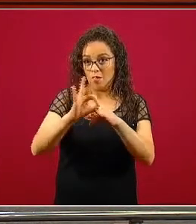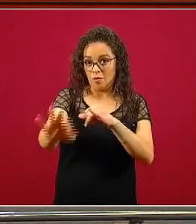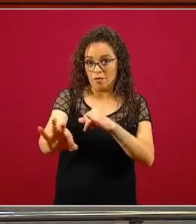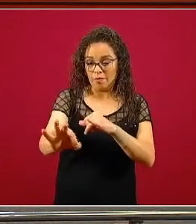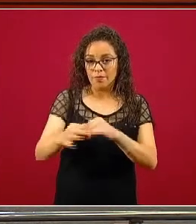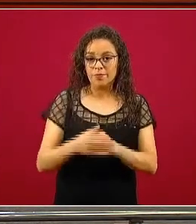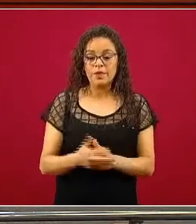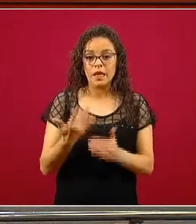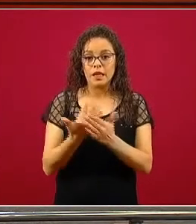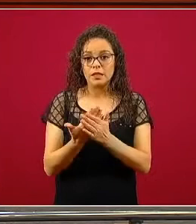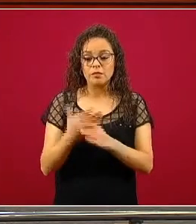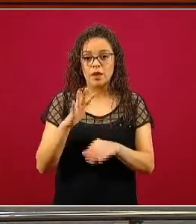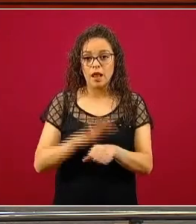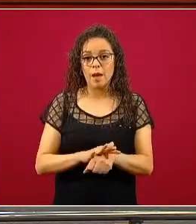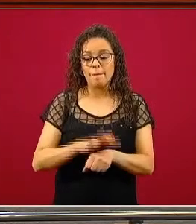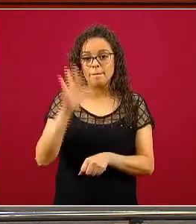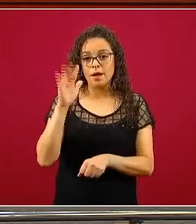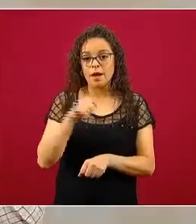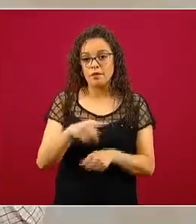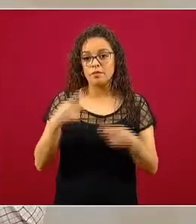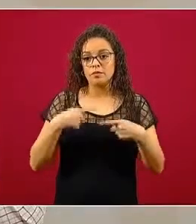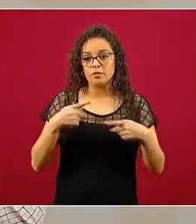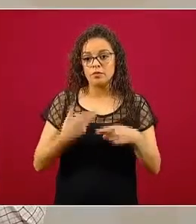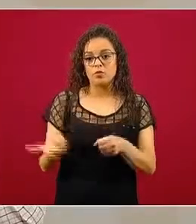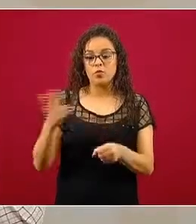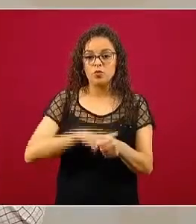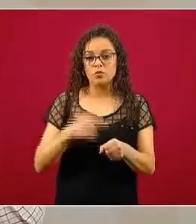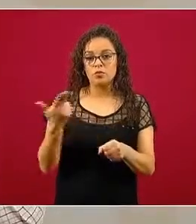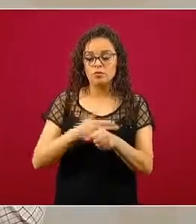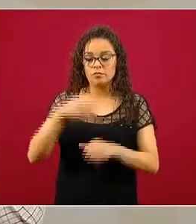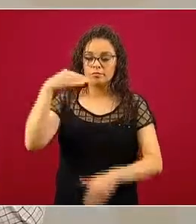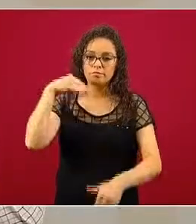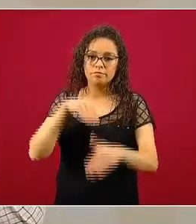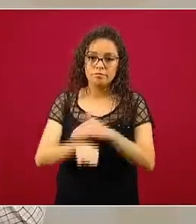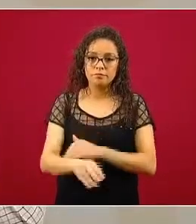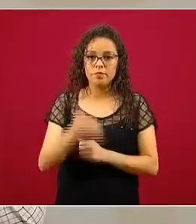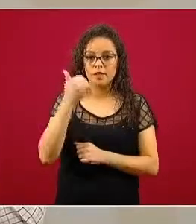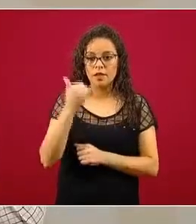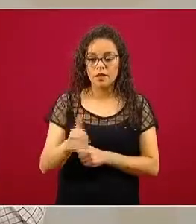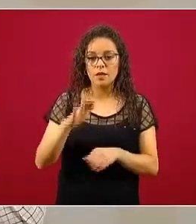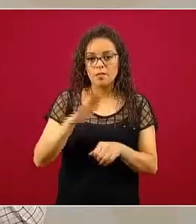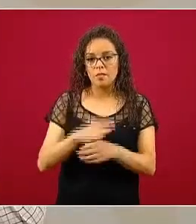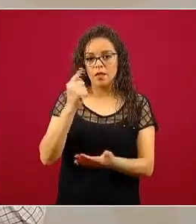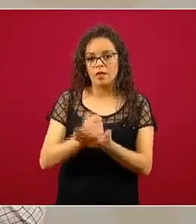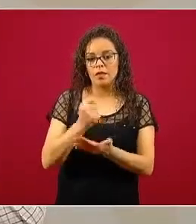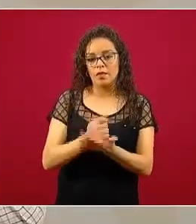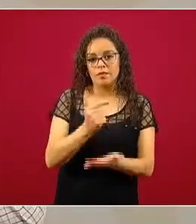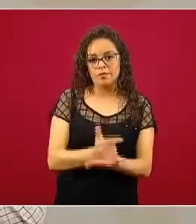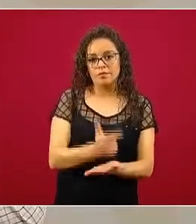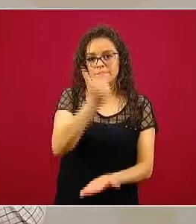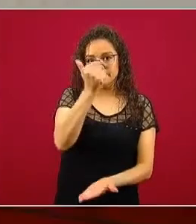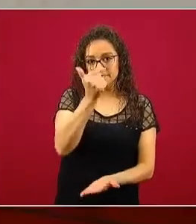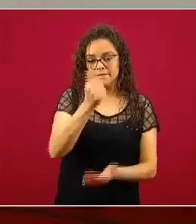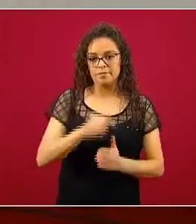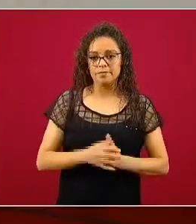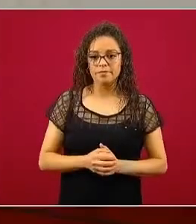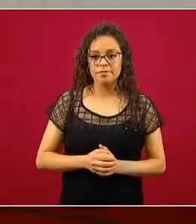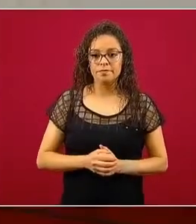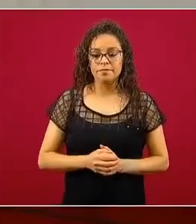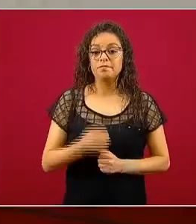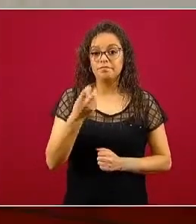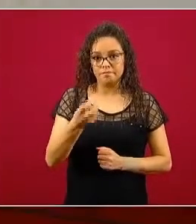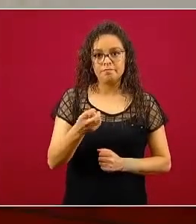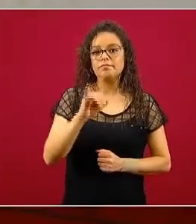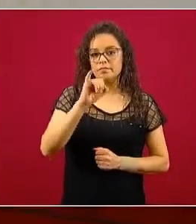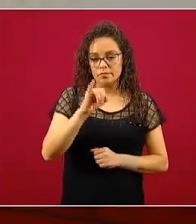mayor carga de personas hospitalizadas y sobre todo en unidad de cuidados intensivos. Entonces sí, hay un